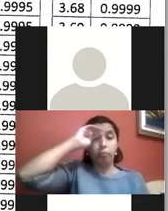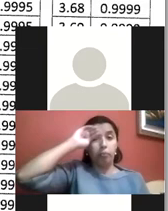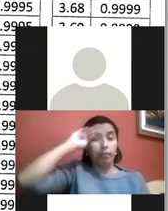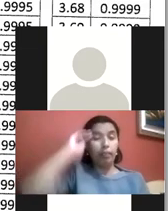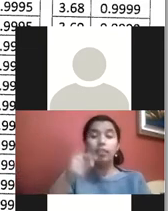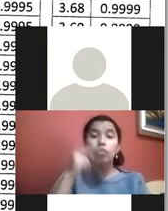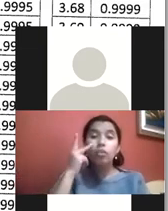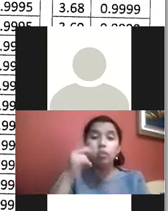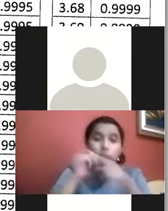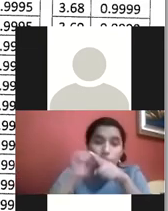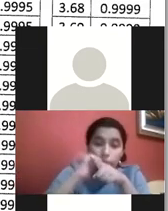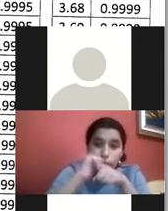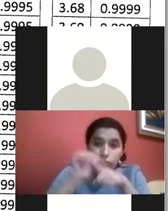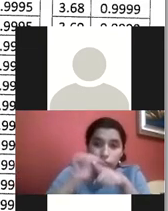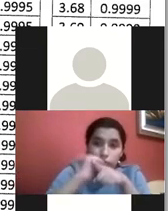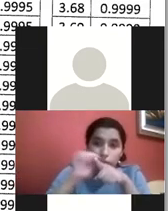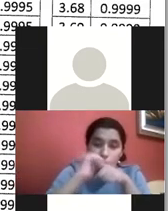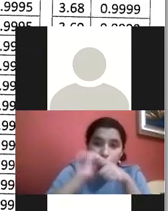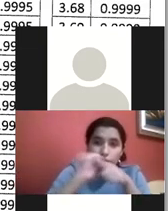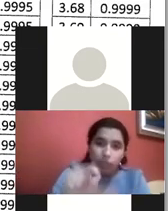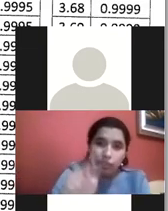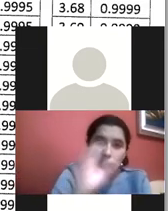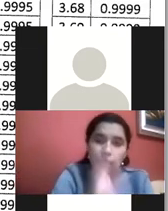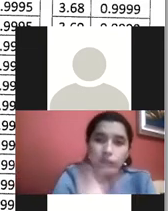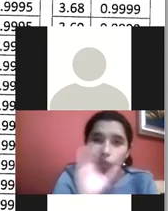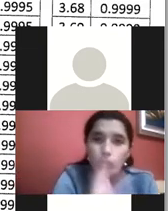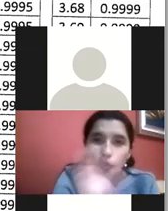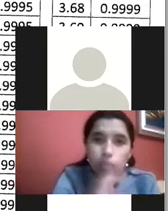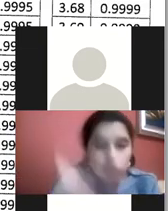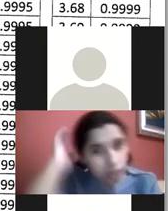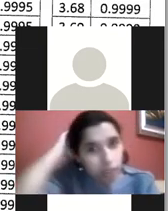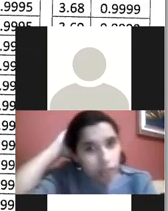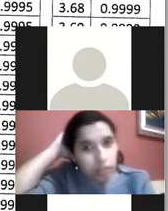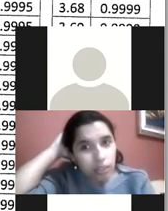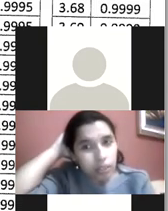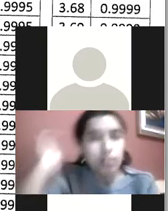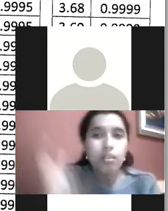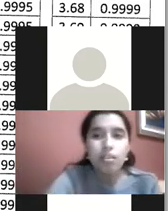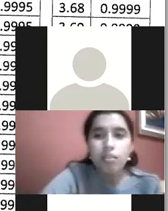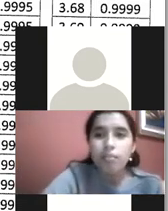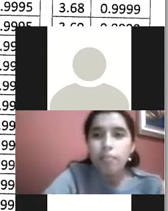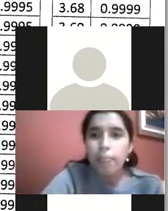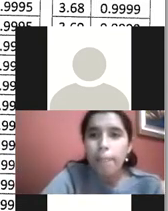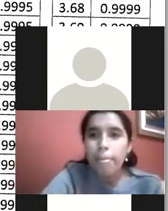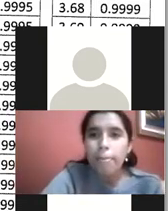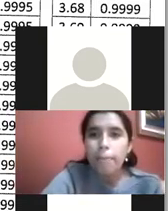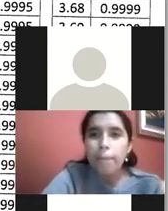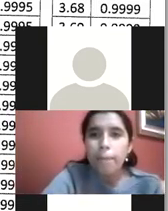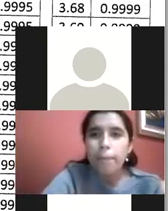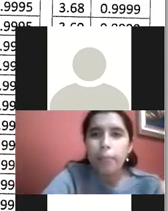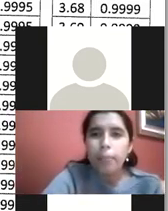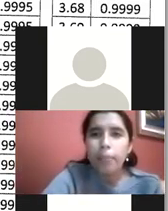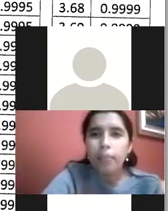que platicarlo. Como pueden ver, aquí entre estos dos. No es, perdón, entre estos dos.